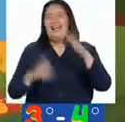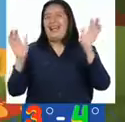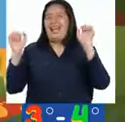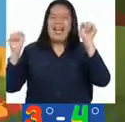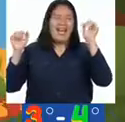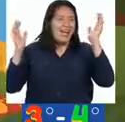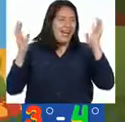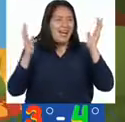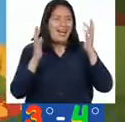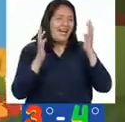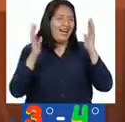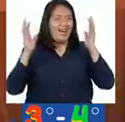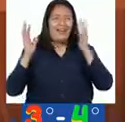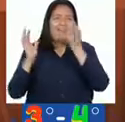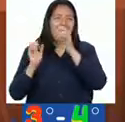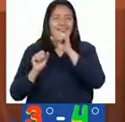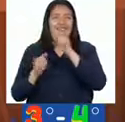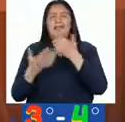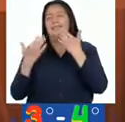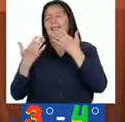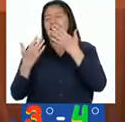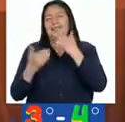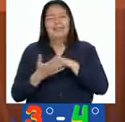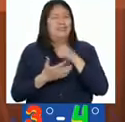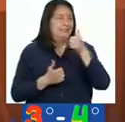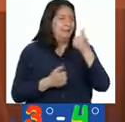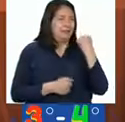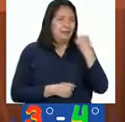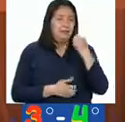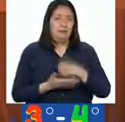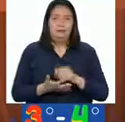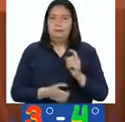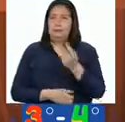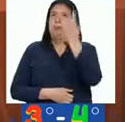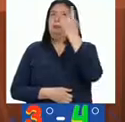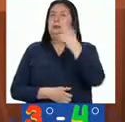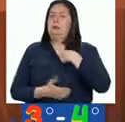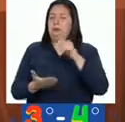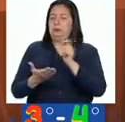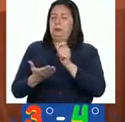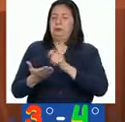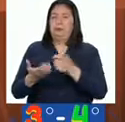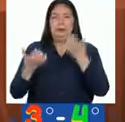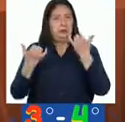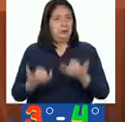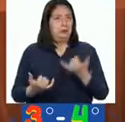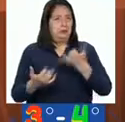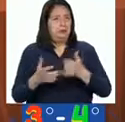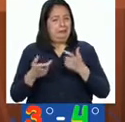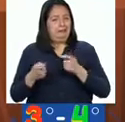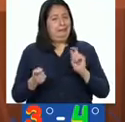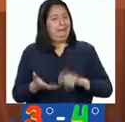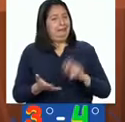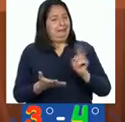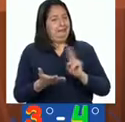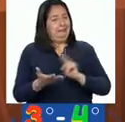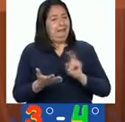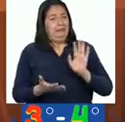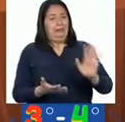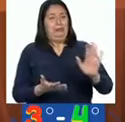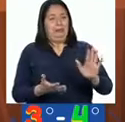¡Sí! ¡Bien! ¡Qué bien! ¡Gracias! Lo primero que voy a escribir es que hoy traté de leer el diario de vida de